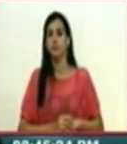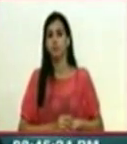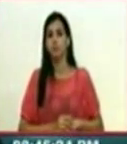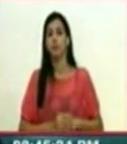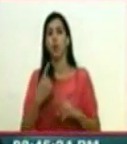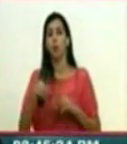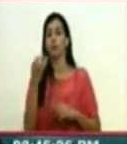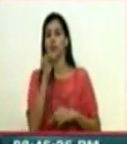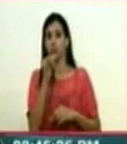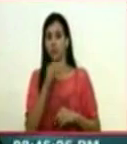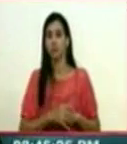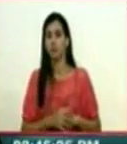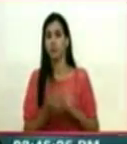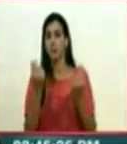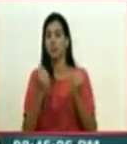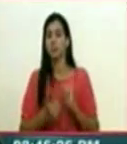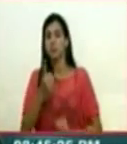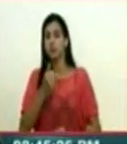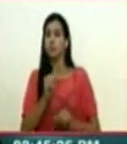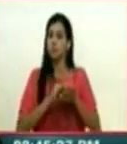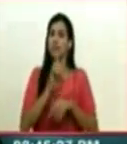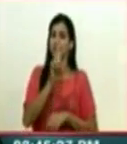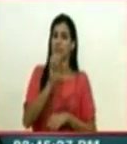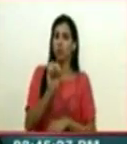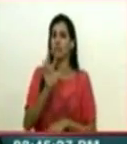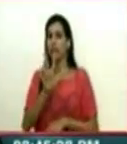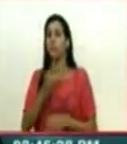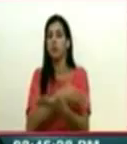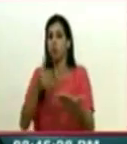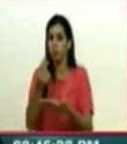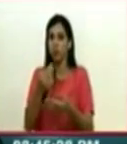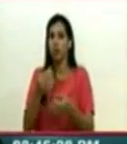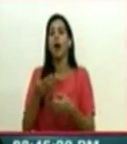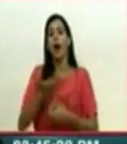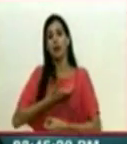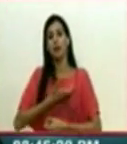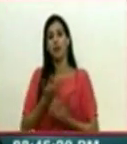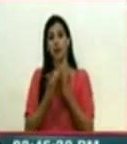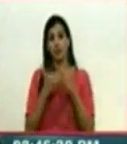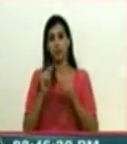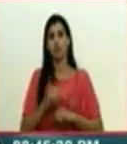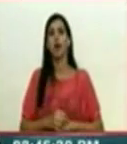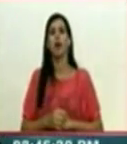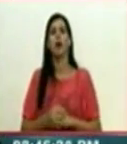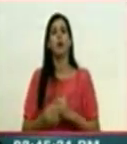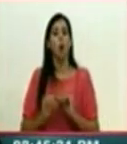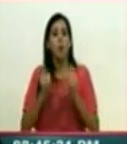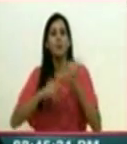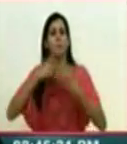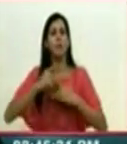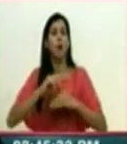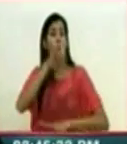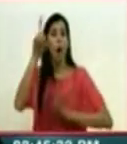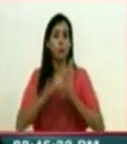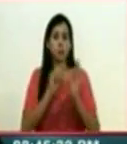En otras informaciones, con una inversión de 103 millones de bolívares, la alcaldía del municipio bolivariano Libertador aplicará un plan integral de recuperación